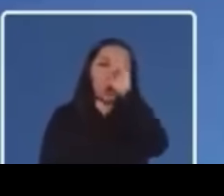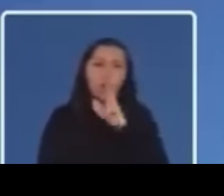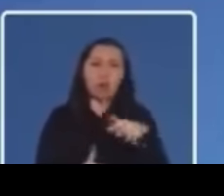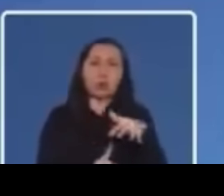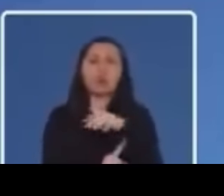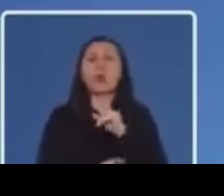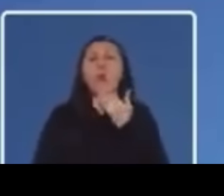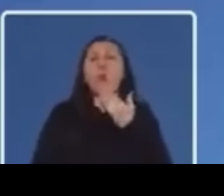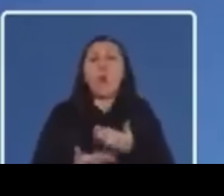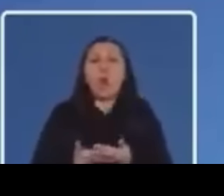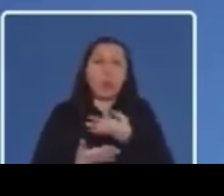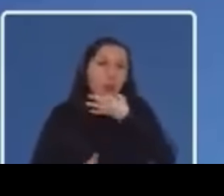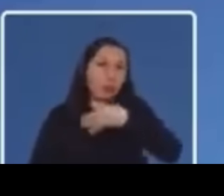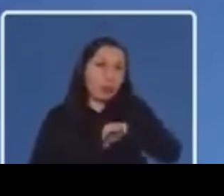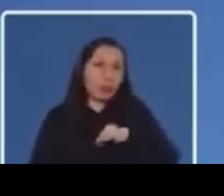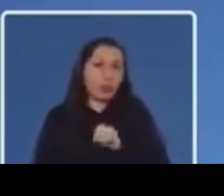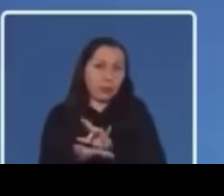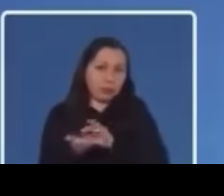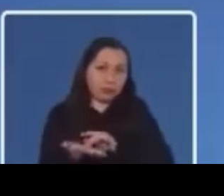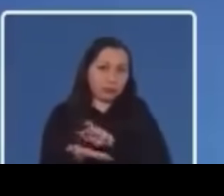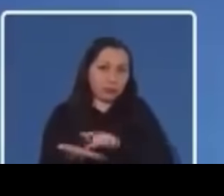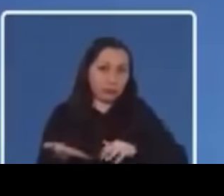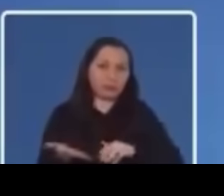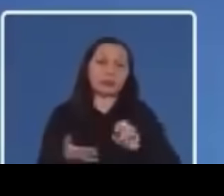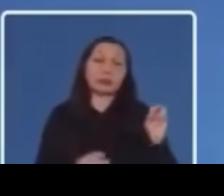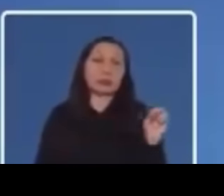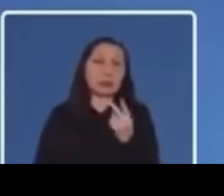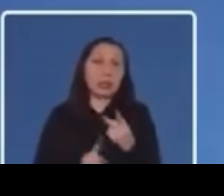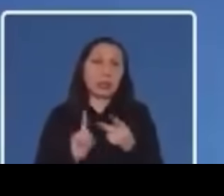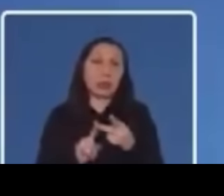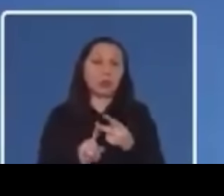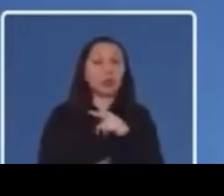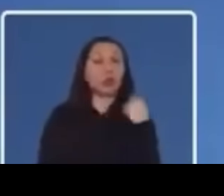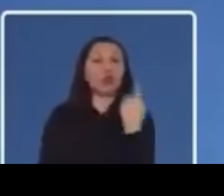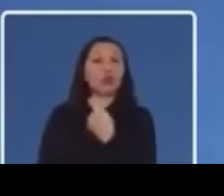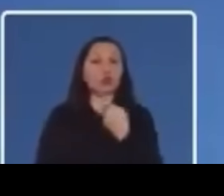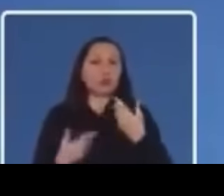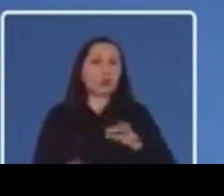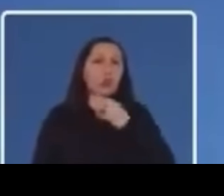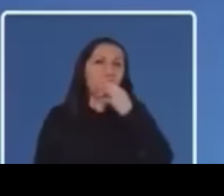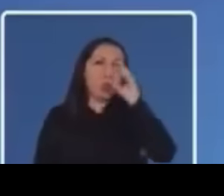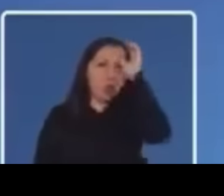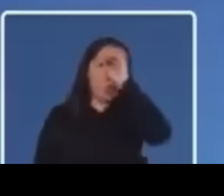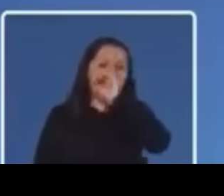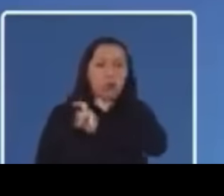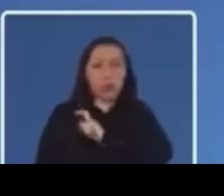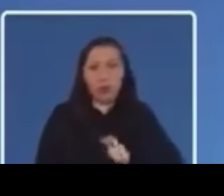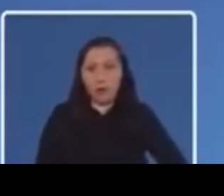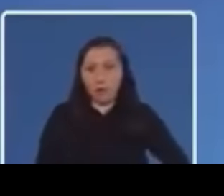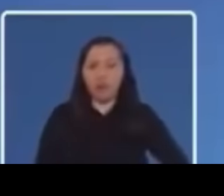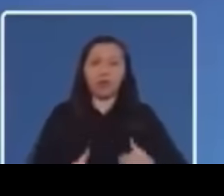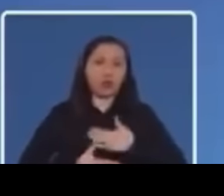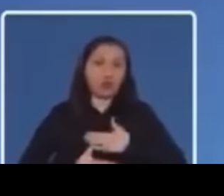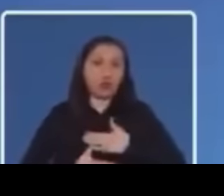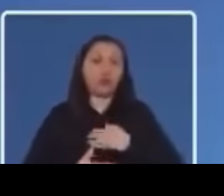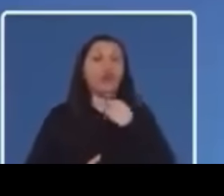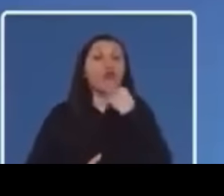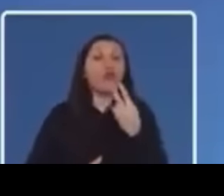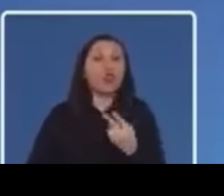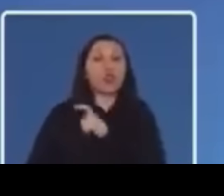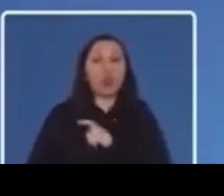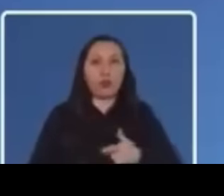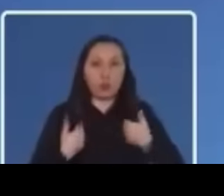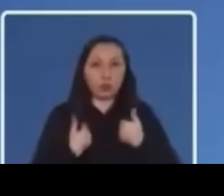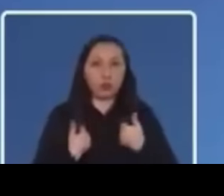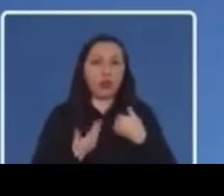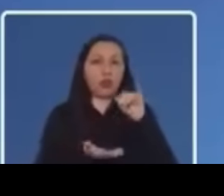y contextos que son distintos no Y en segundo lugar eh Nosotros hemos señalado una posición como gobierno yo hablo como vocera de